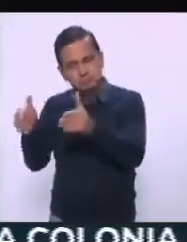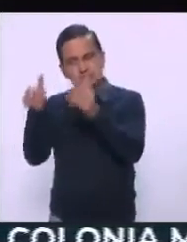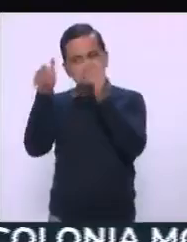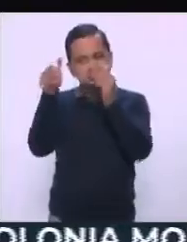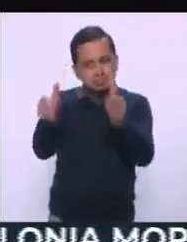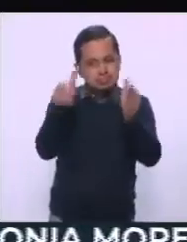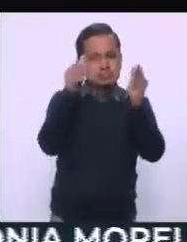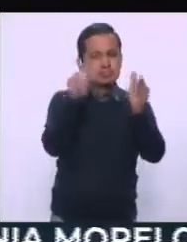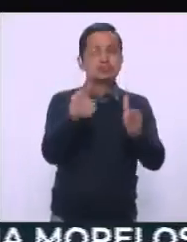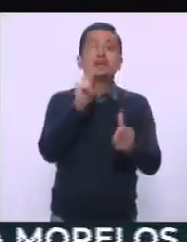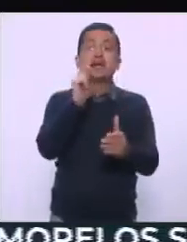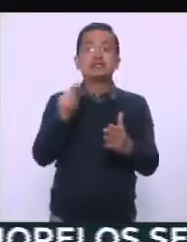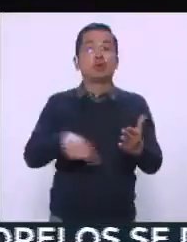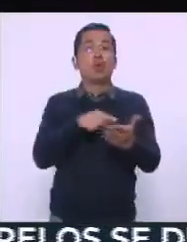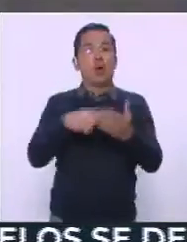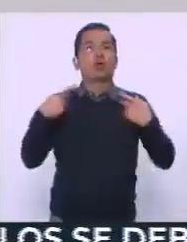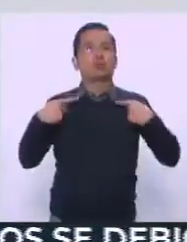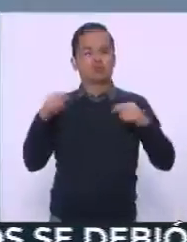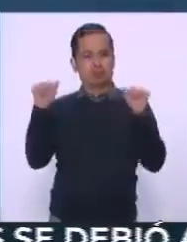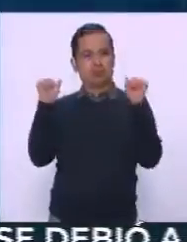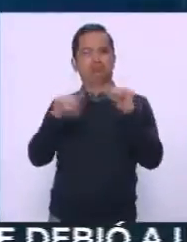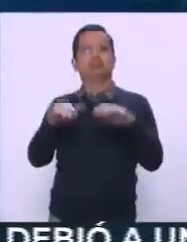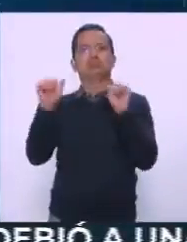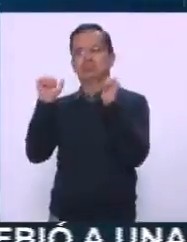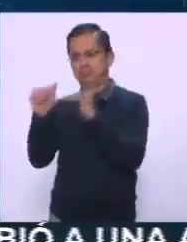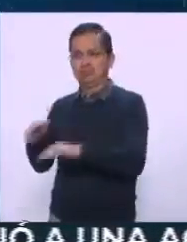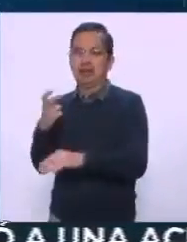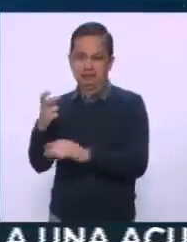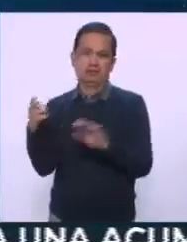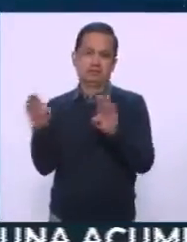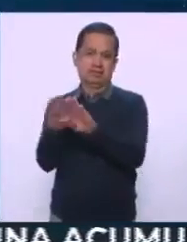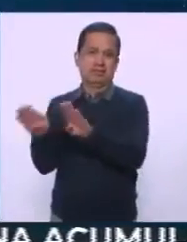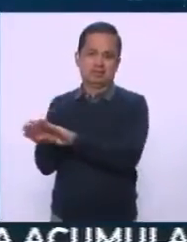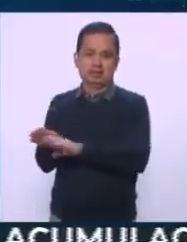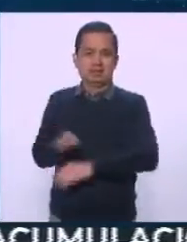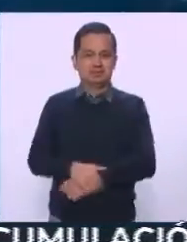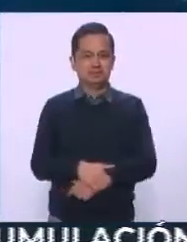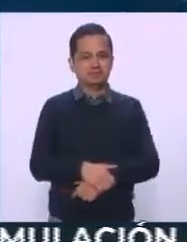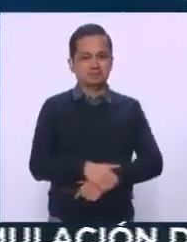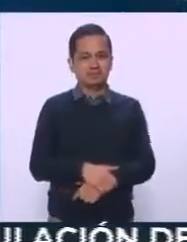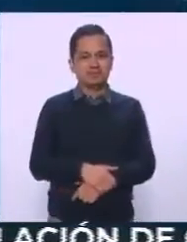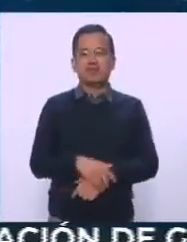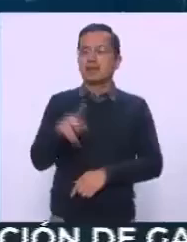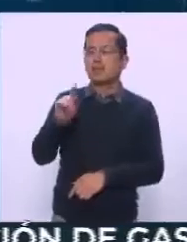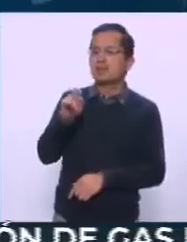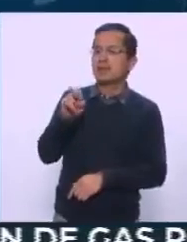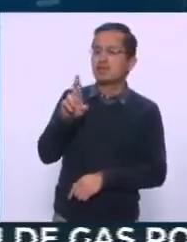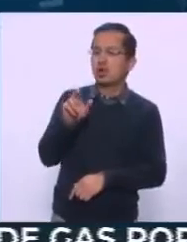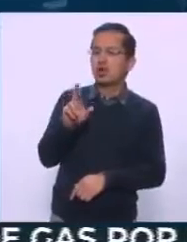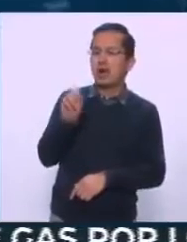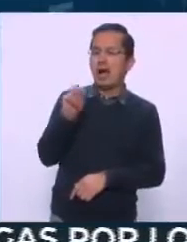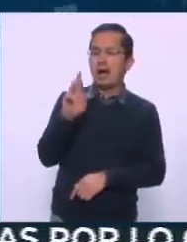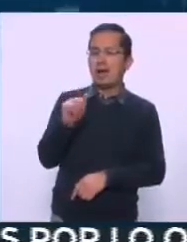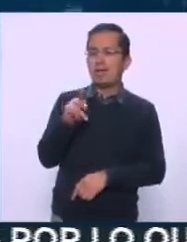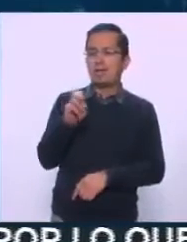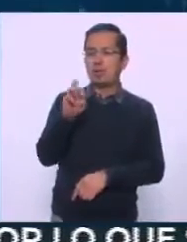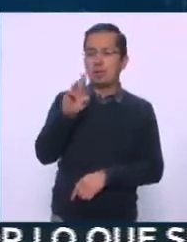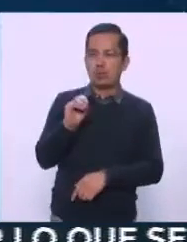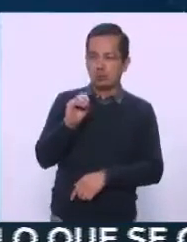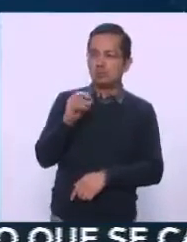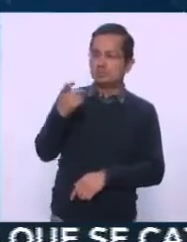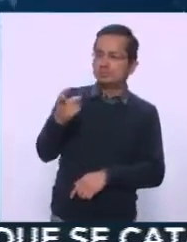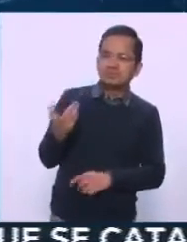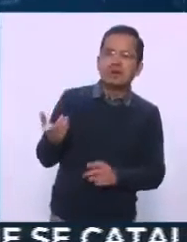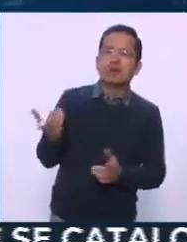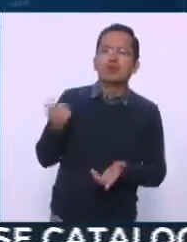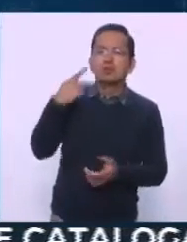consumo social, ¿no? Sin duda. Víctor Aramburu, ya ahora sí, ya estás con nosotros, ya nos escuchas, ya nos ves muy bien. Víctor,